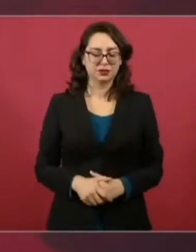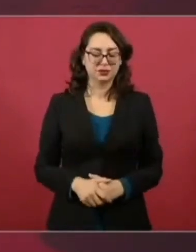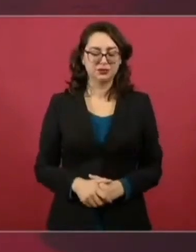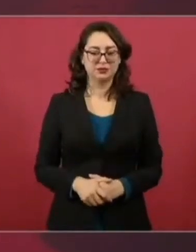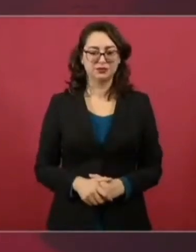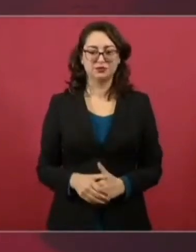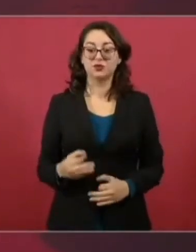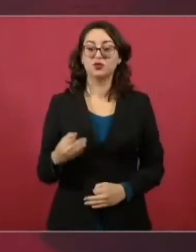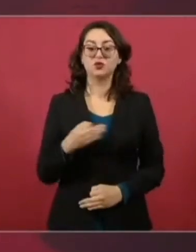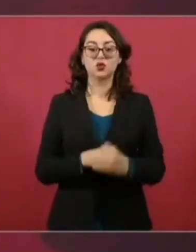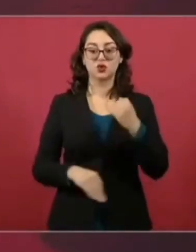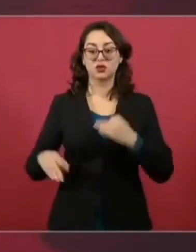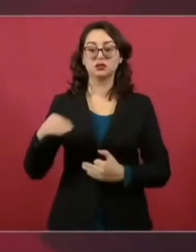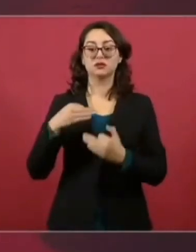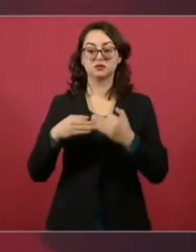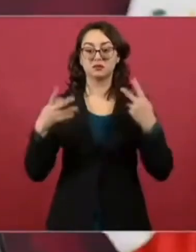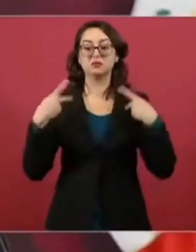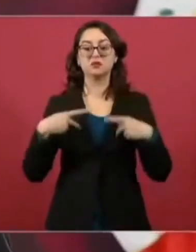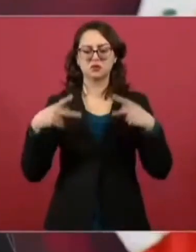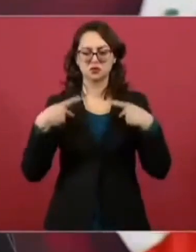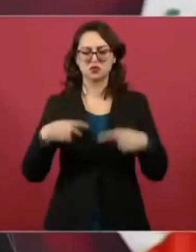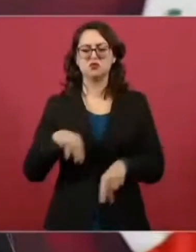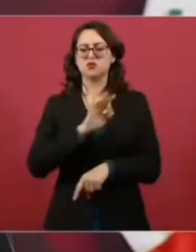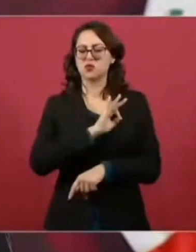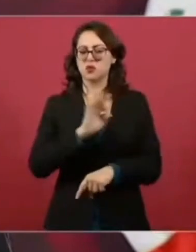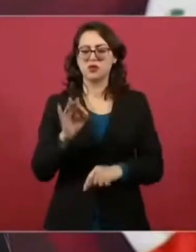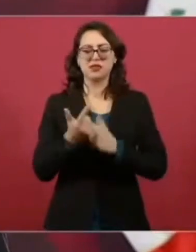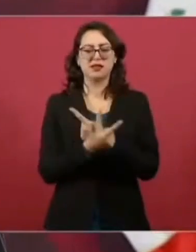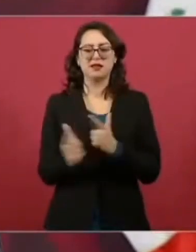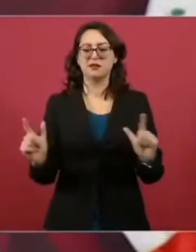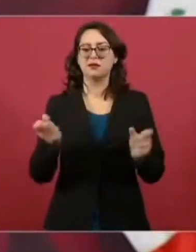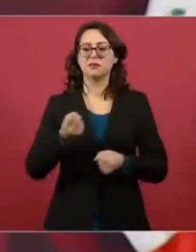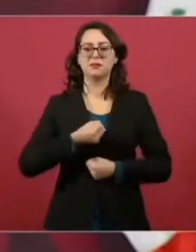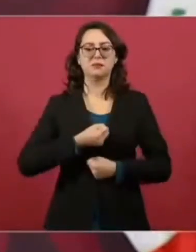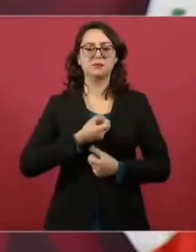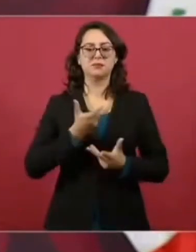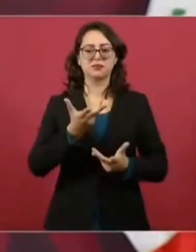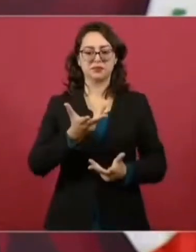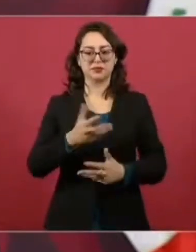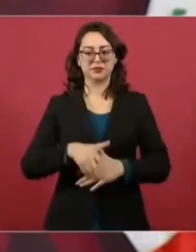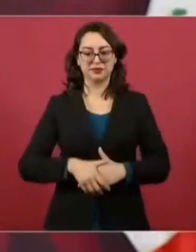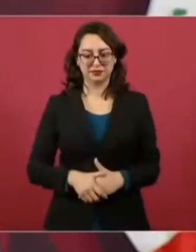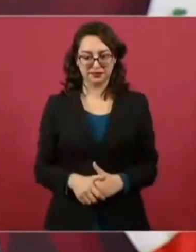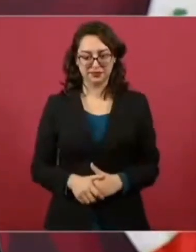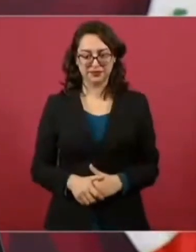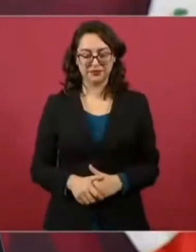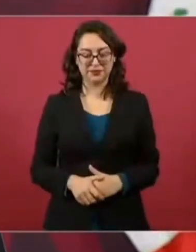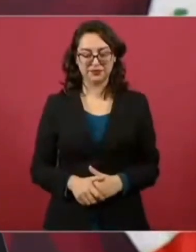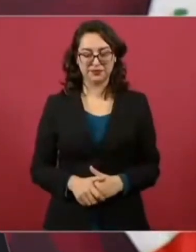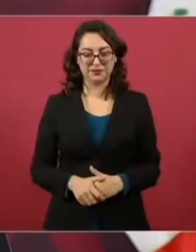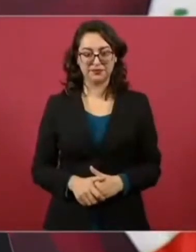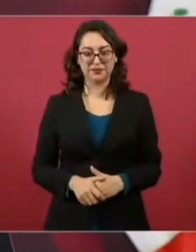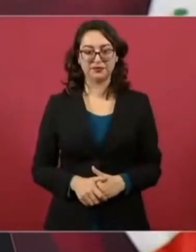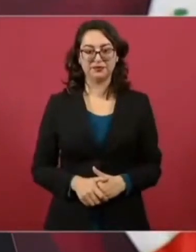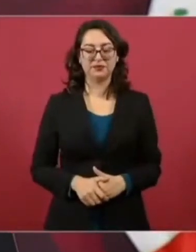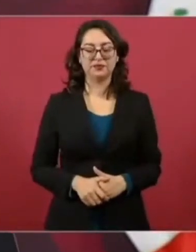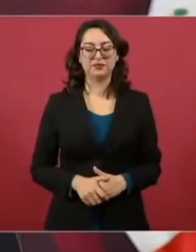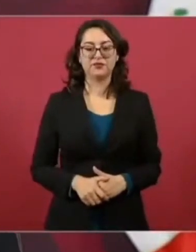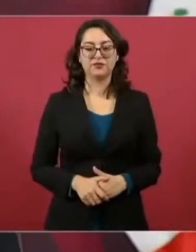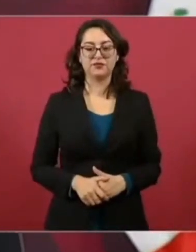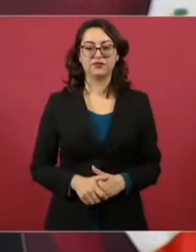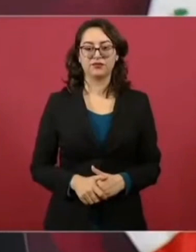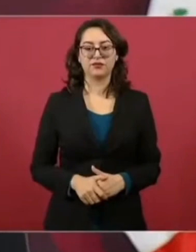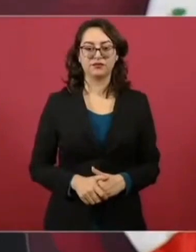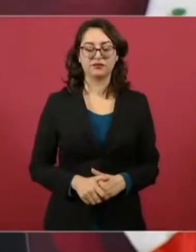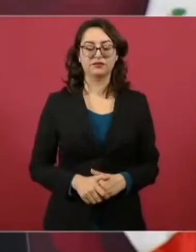Que todo mundo se manifieste, se exprese y que ojalá y vayan